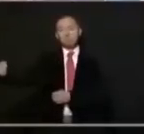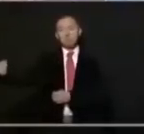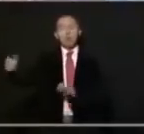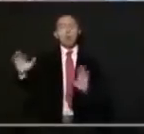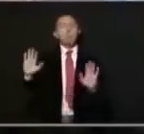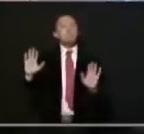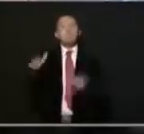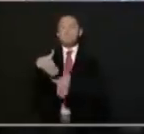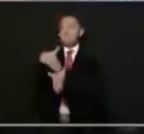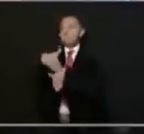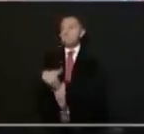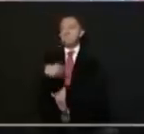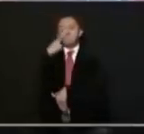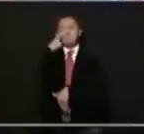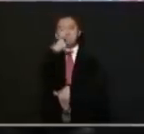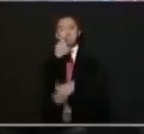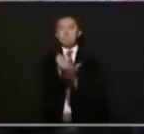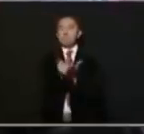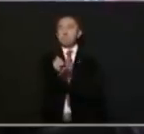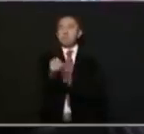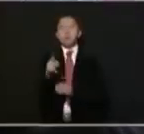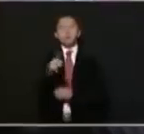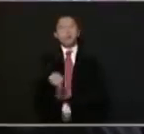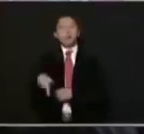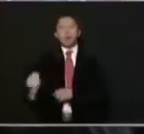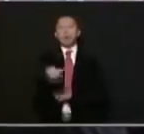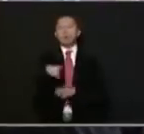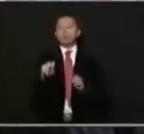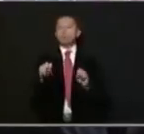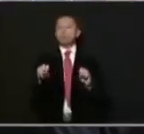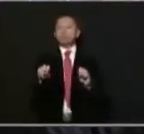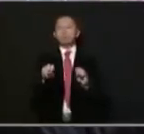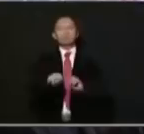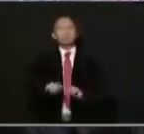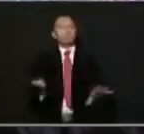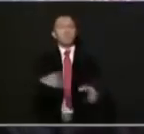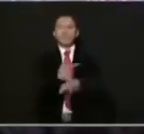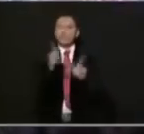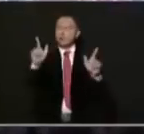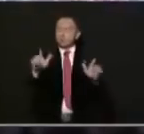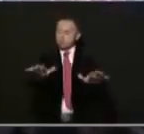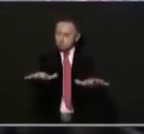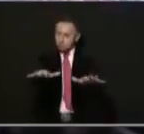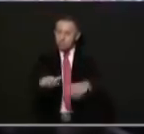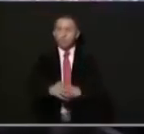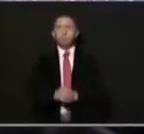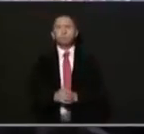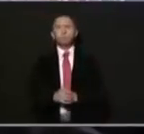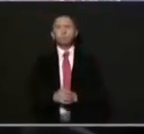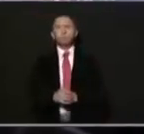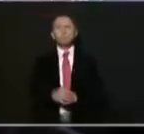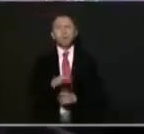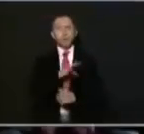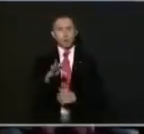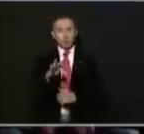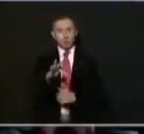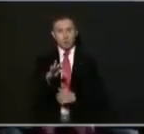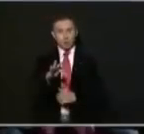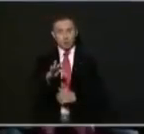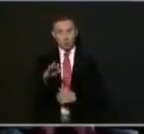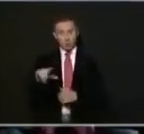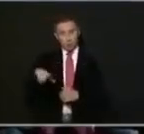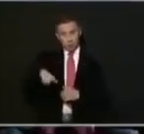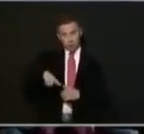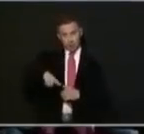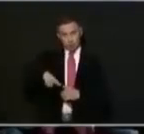No habrá divorcio entre el poder y el pueblo.